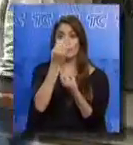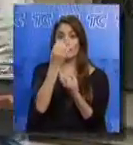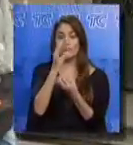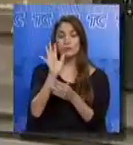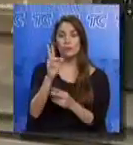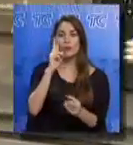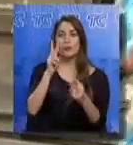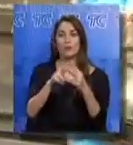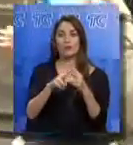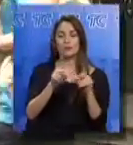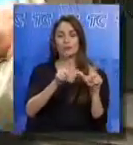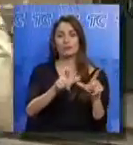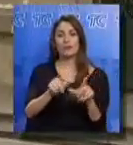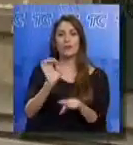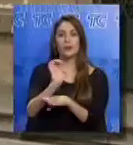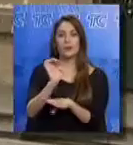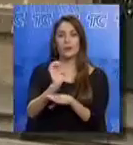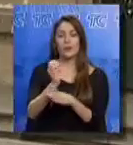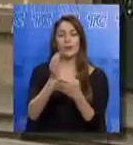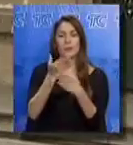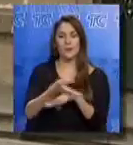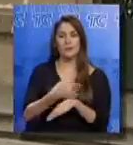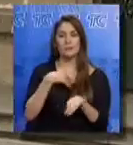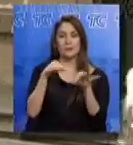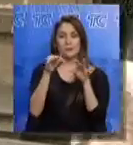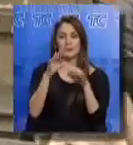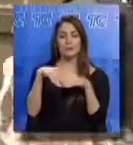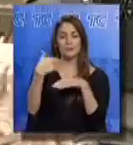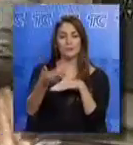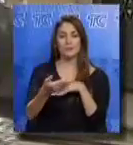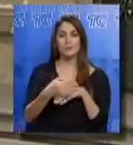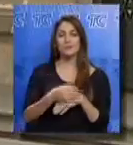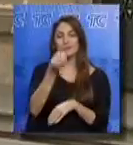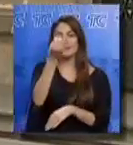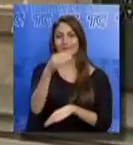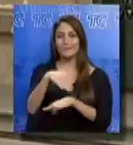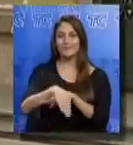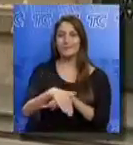este reconocimiento que recibió Ecuador se las comentaremos en las próximas emisiones. Buenas tardes.